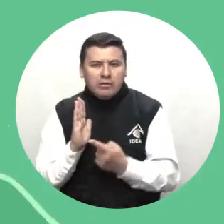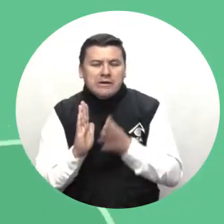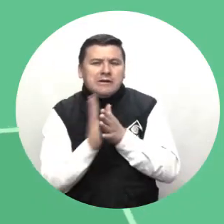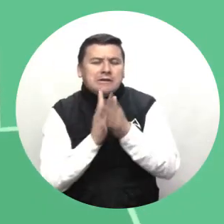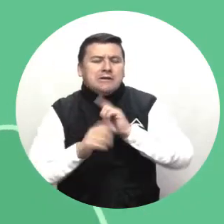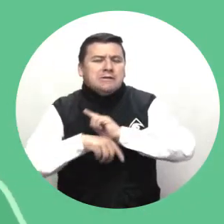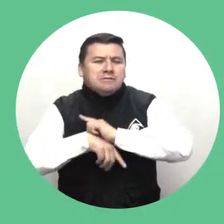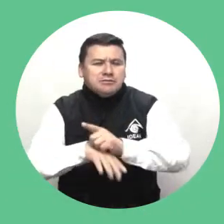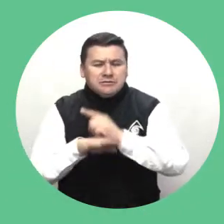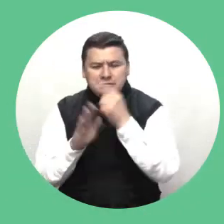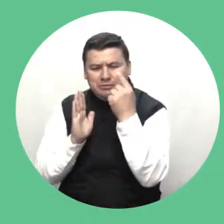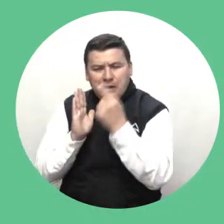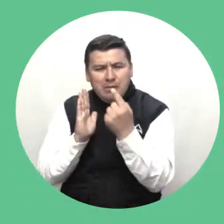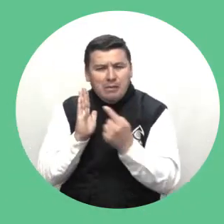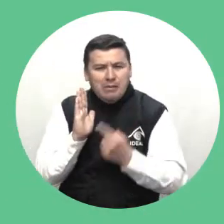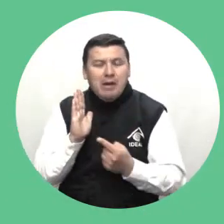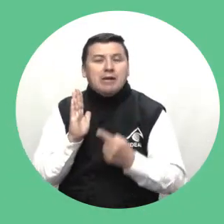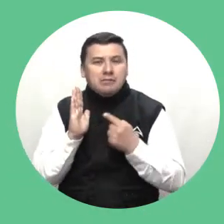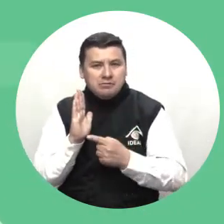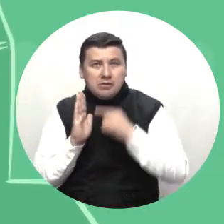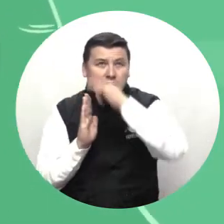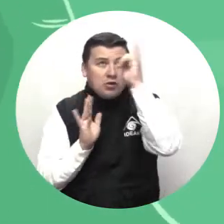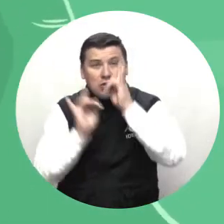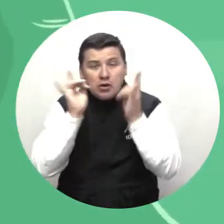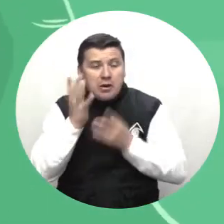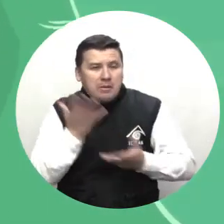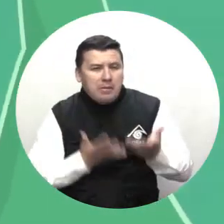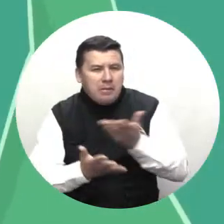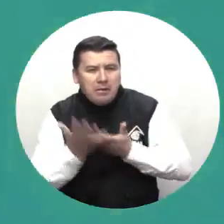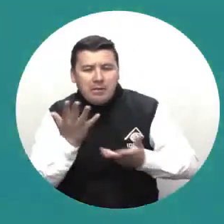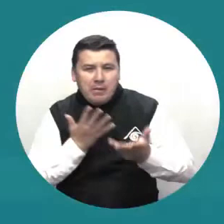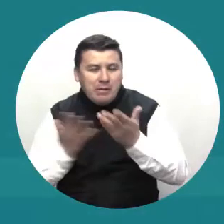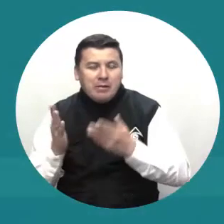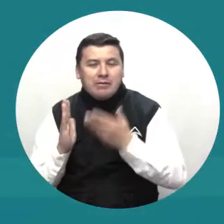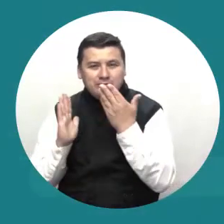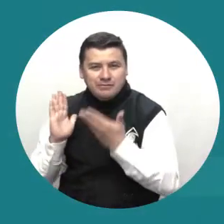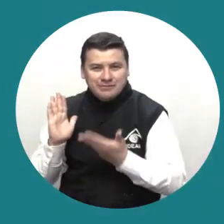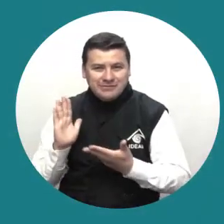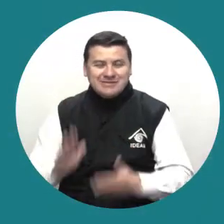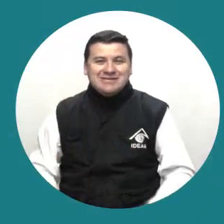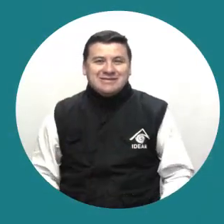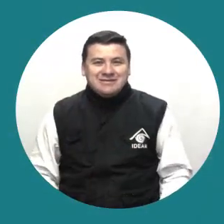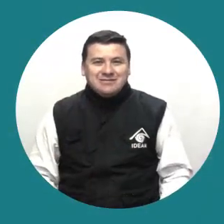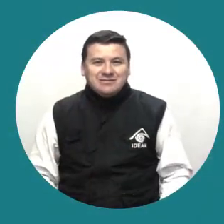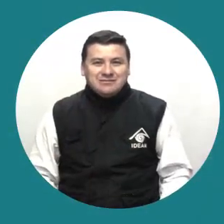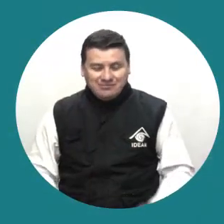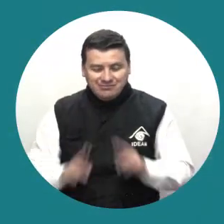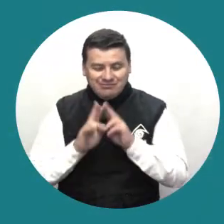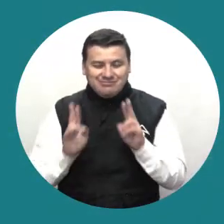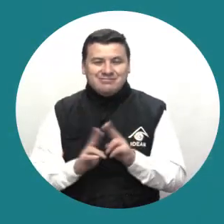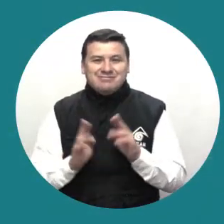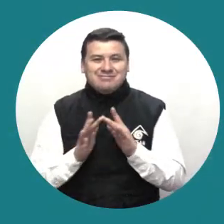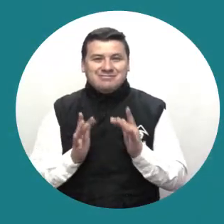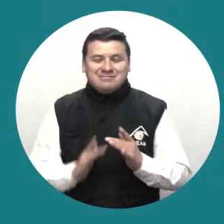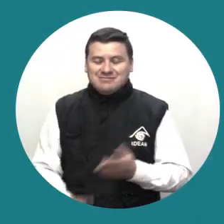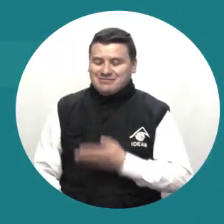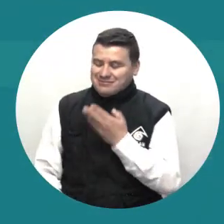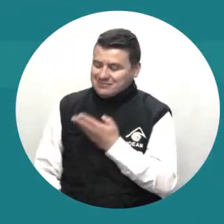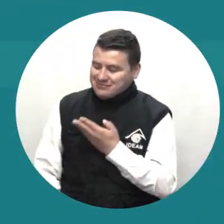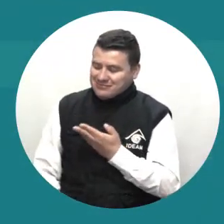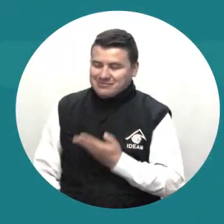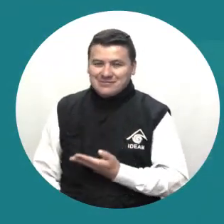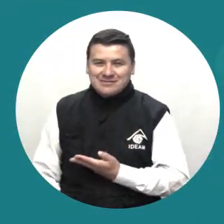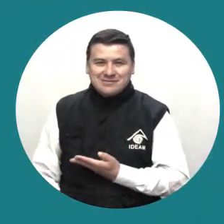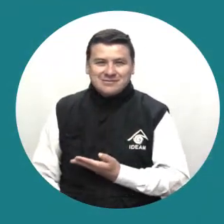Información en tiempo real, detallada, satelital, recomendaciones y muchas opciones de interacción. Síganos a través de nuestras redes